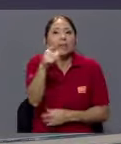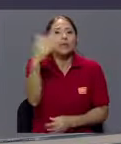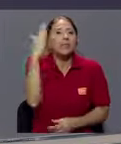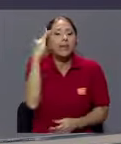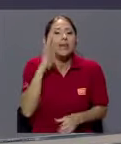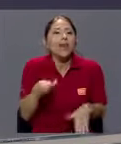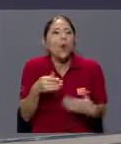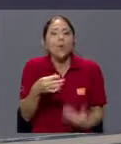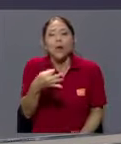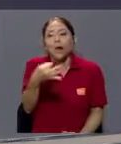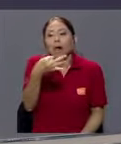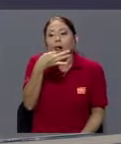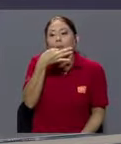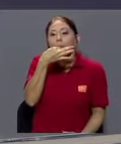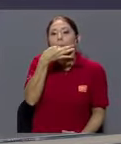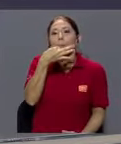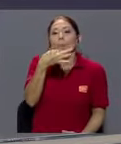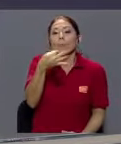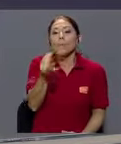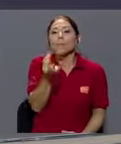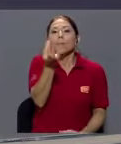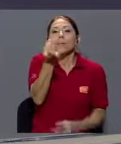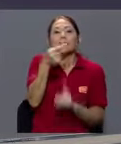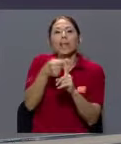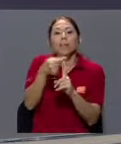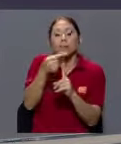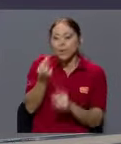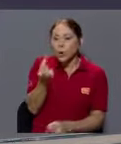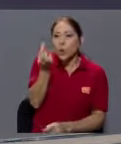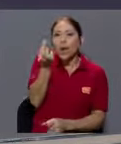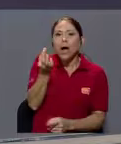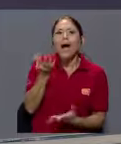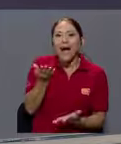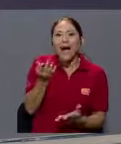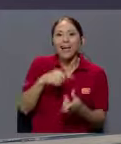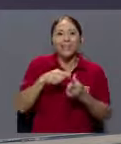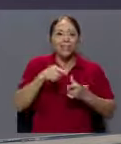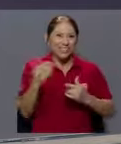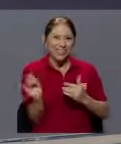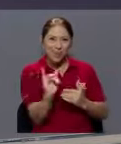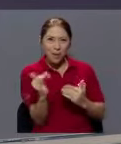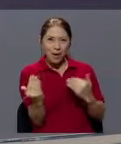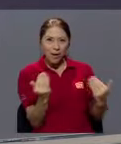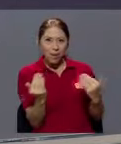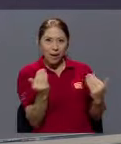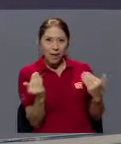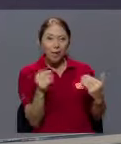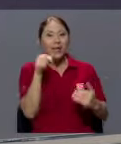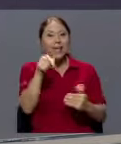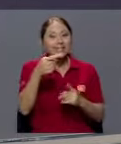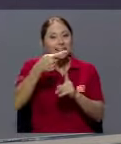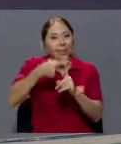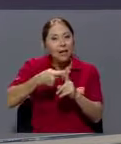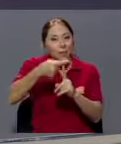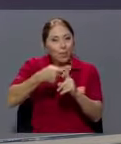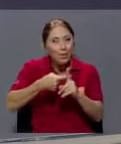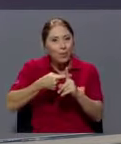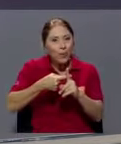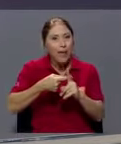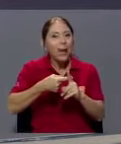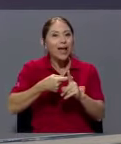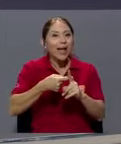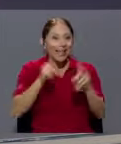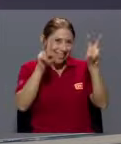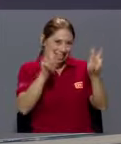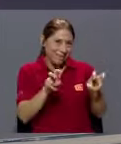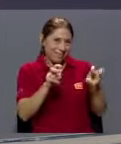es el nivel de calentura que tiene es con el termómetro, y este termómetro es lo que nos está permitiendo saber cuánto están